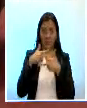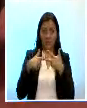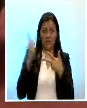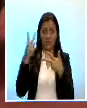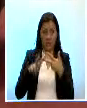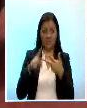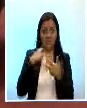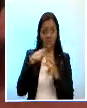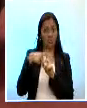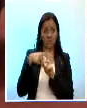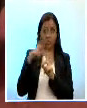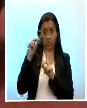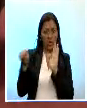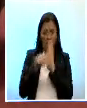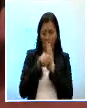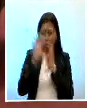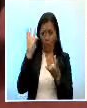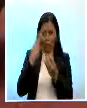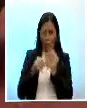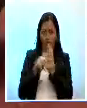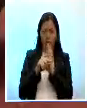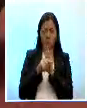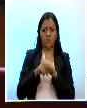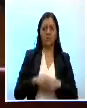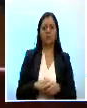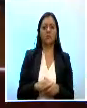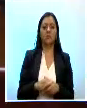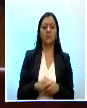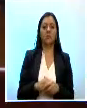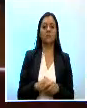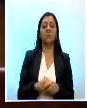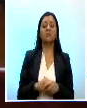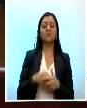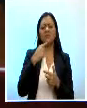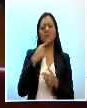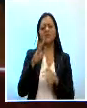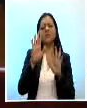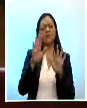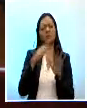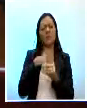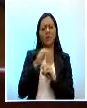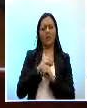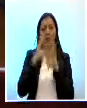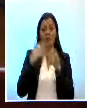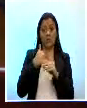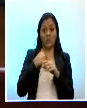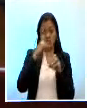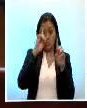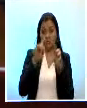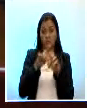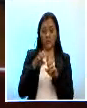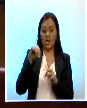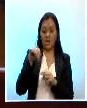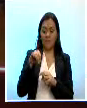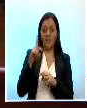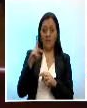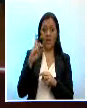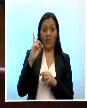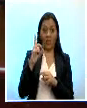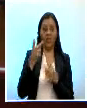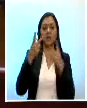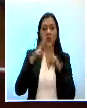tal vez no son positivos? Le pregunto a asambleísta Guamán. Nosotros hemos sido partidarios y siempre el MPD y hoy Unidad